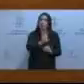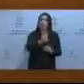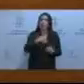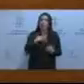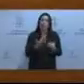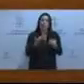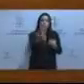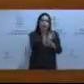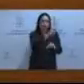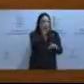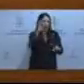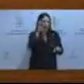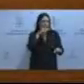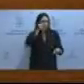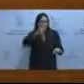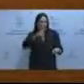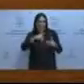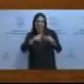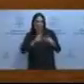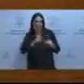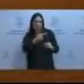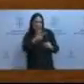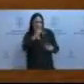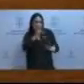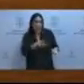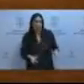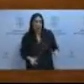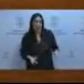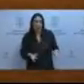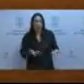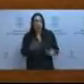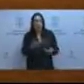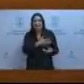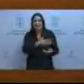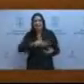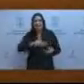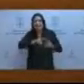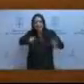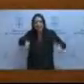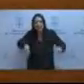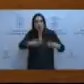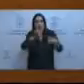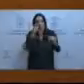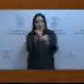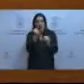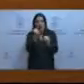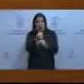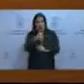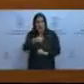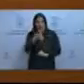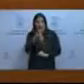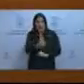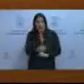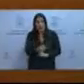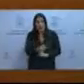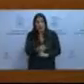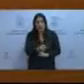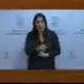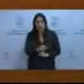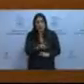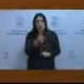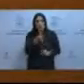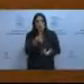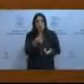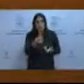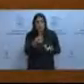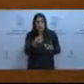pequeña. Con respecto a la reforma, a la tan denostada reforma laboral a la que se hizo aquí referencia, pues esa tan denostada,